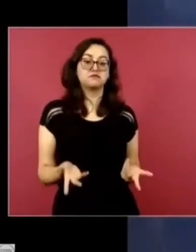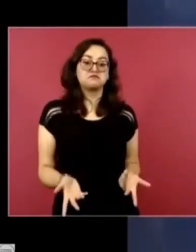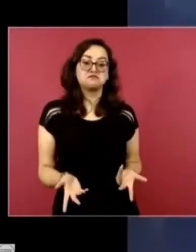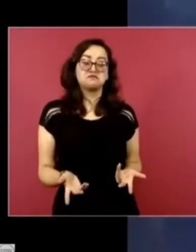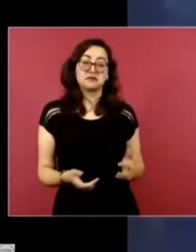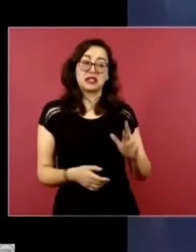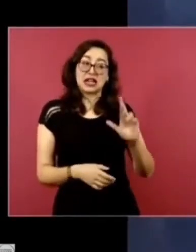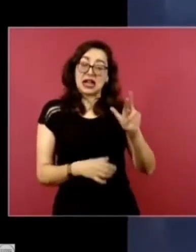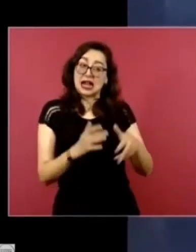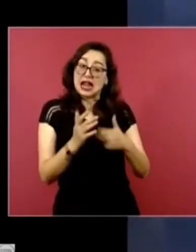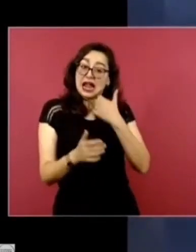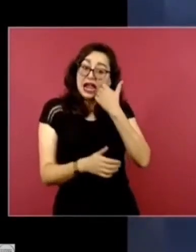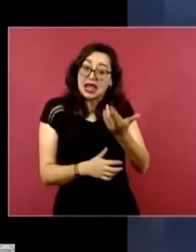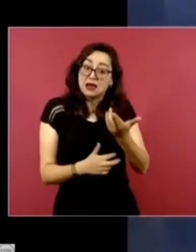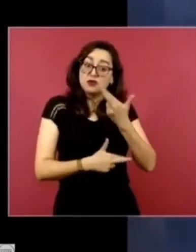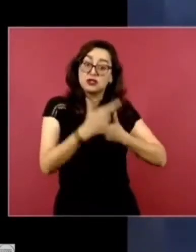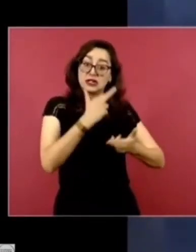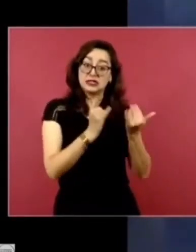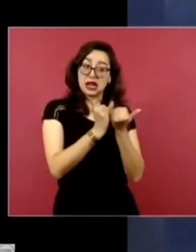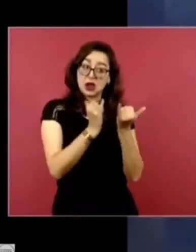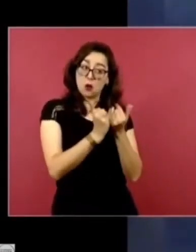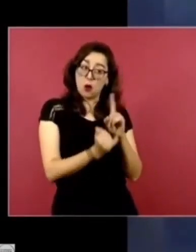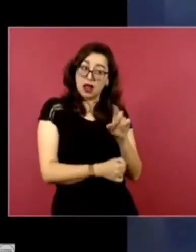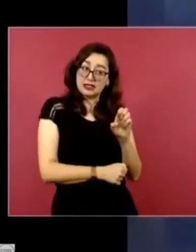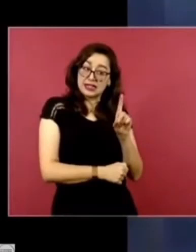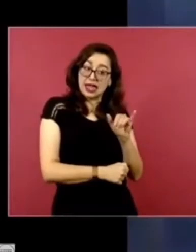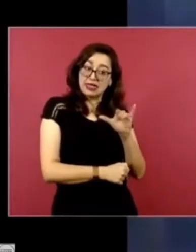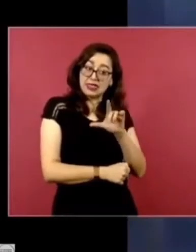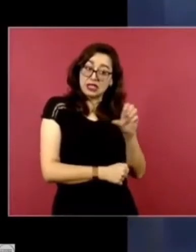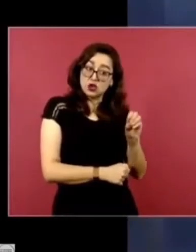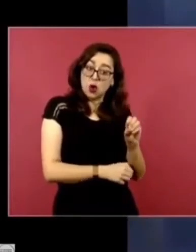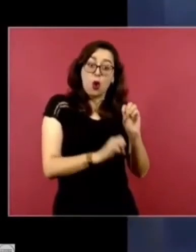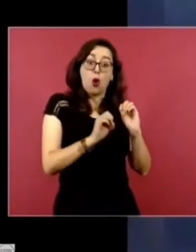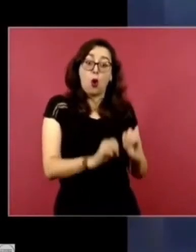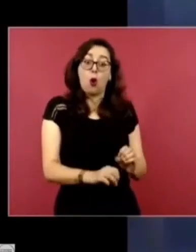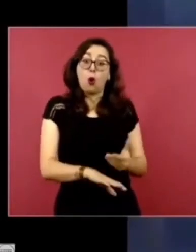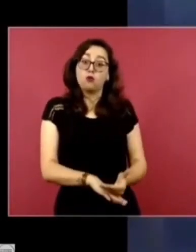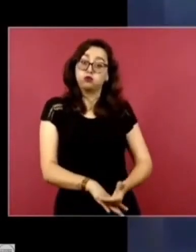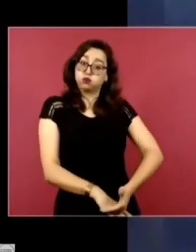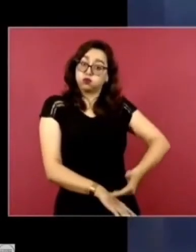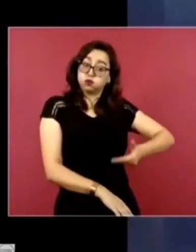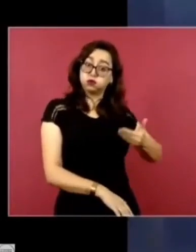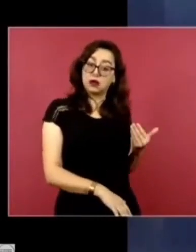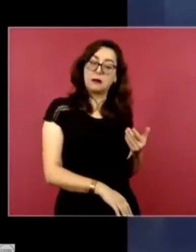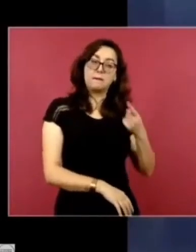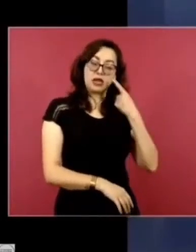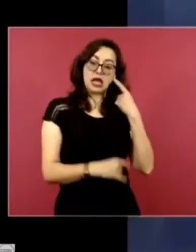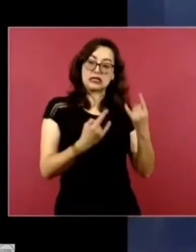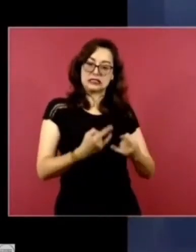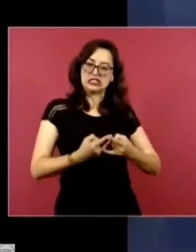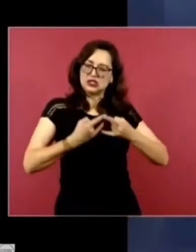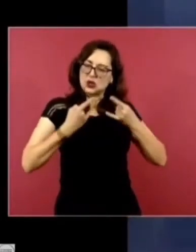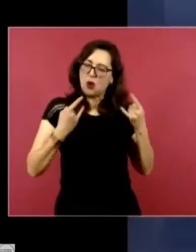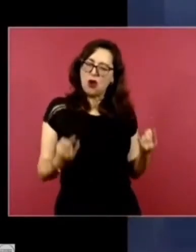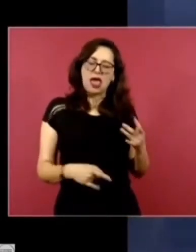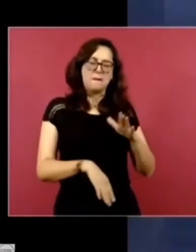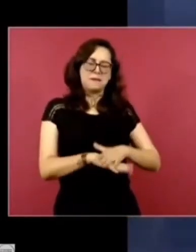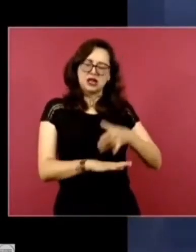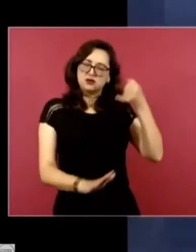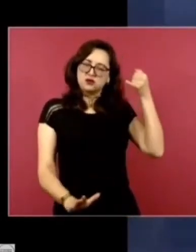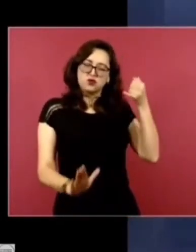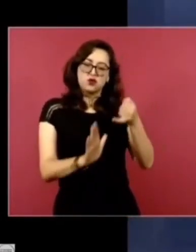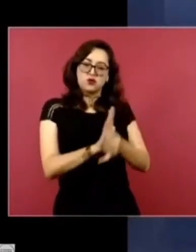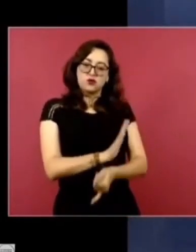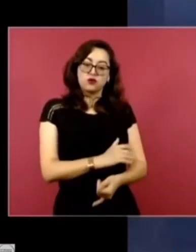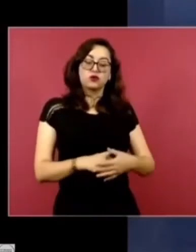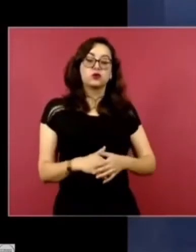Zedillo, mucho más atrás. Si revisas la historia, un caso de